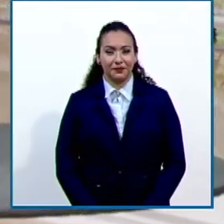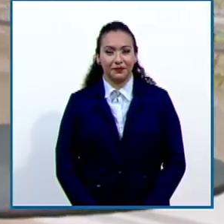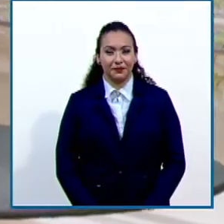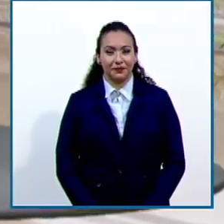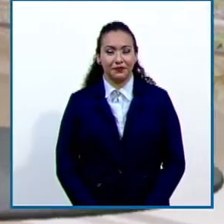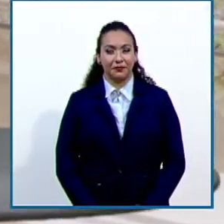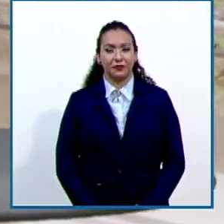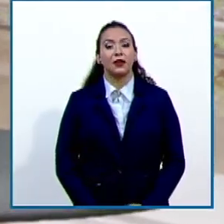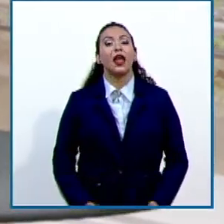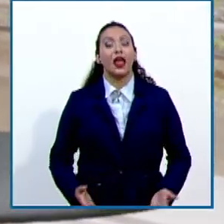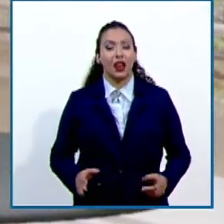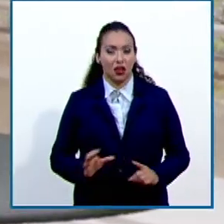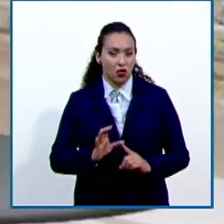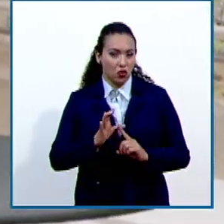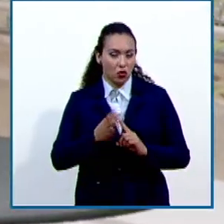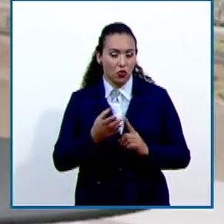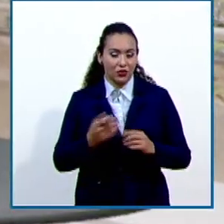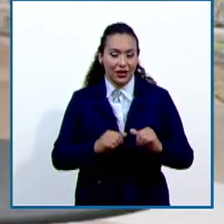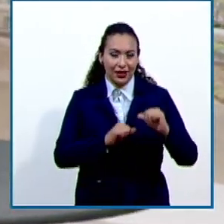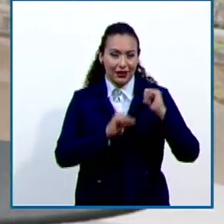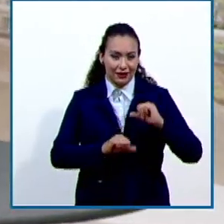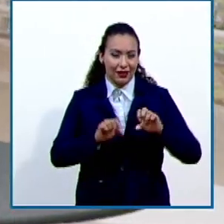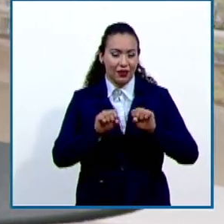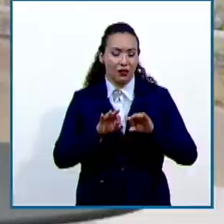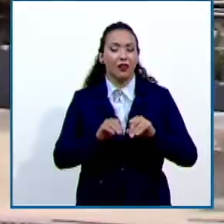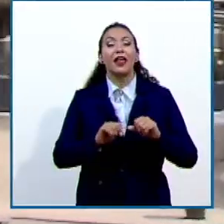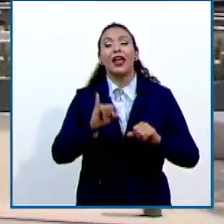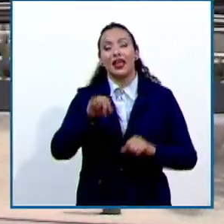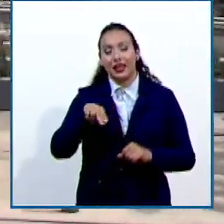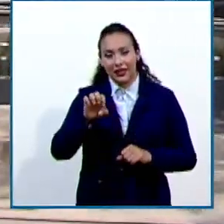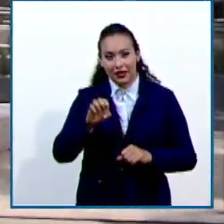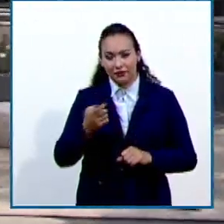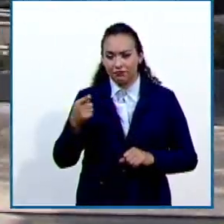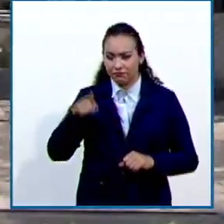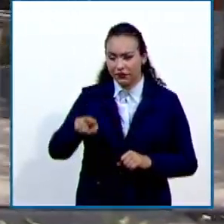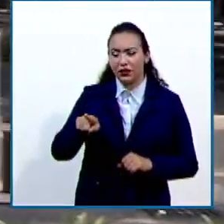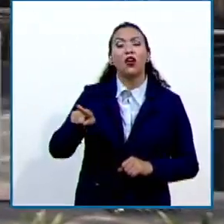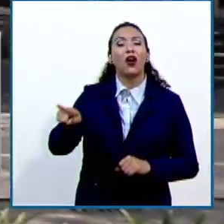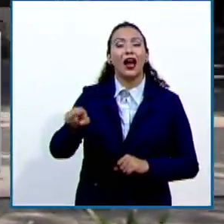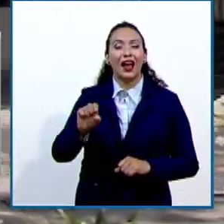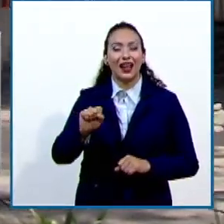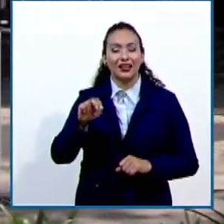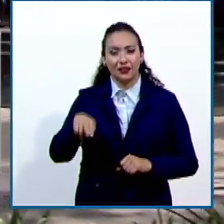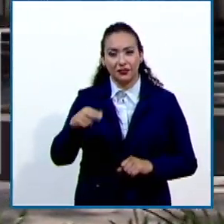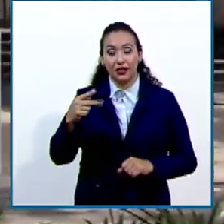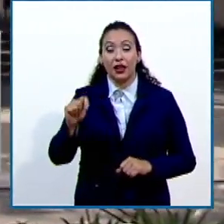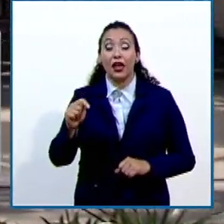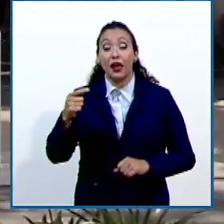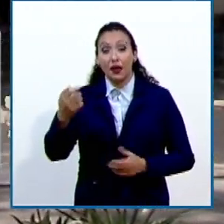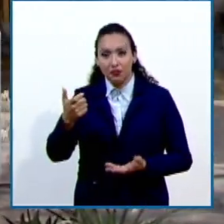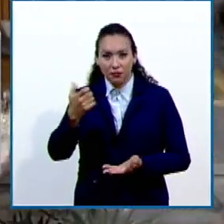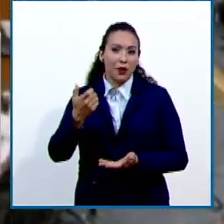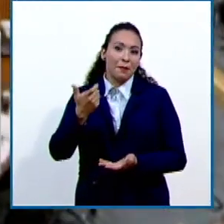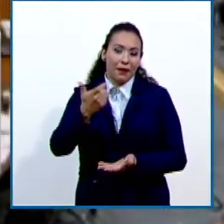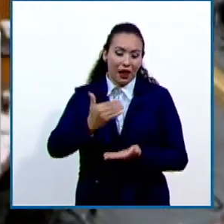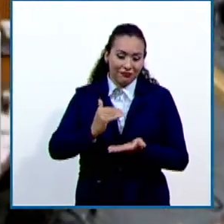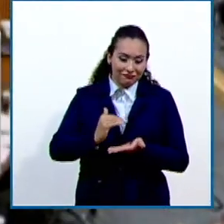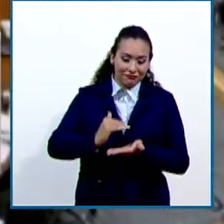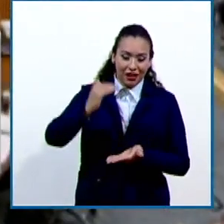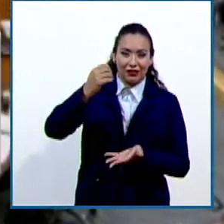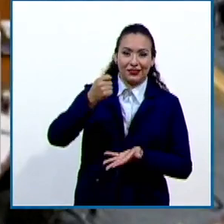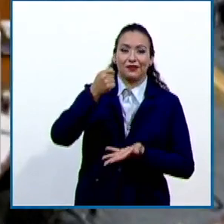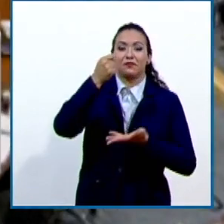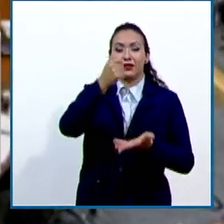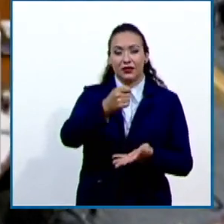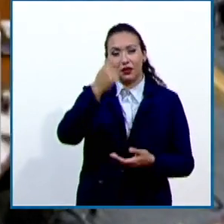Y el Consejo General del INE aprobó solicitar a la Secretaría de Hacienda un aumento de 23.3% en su presupuesto